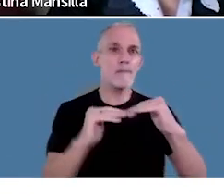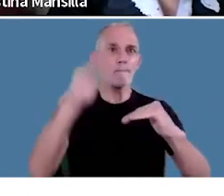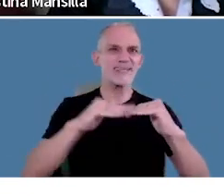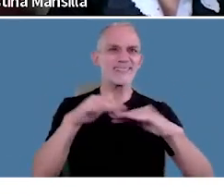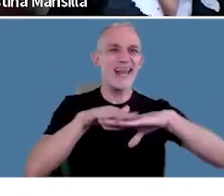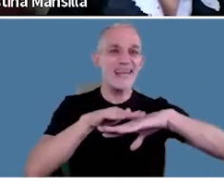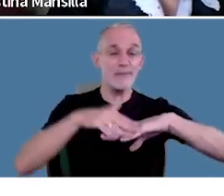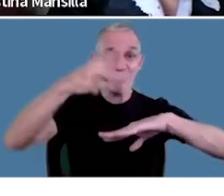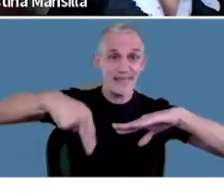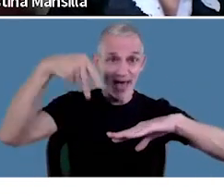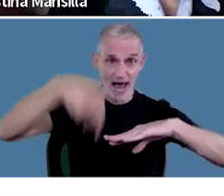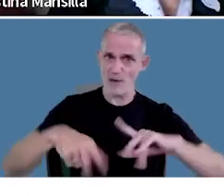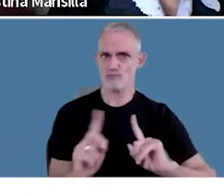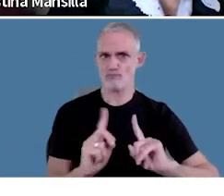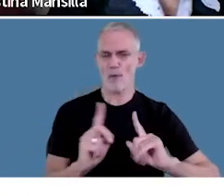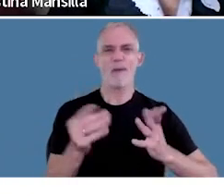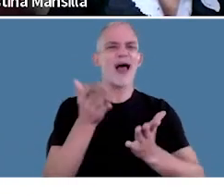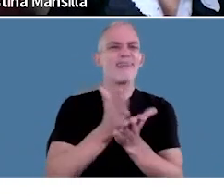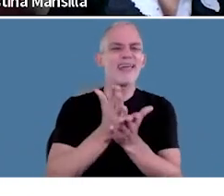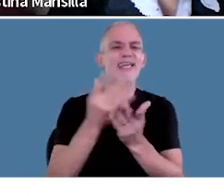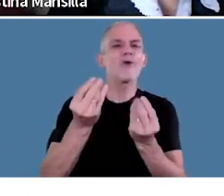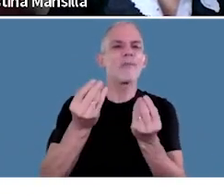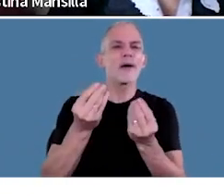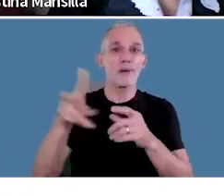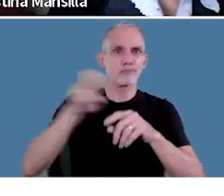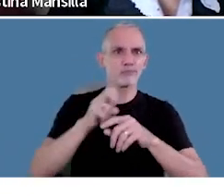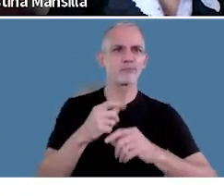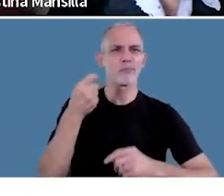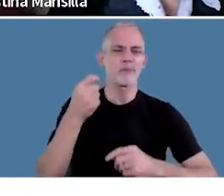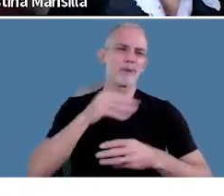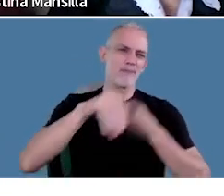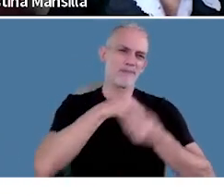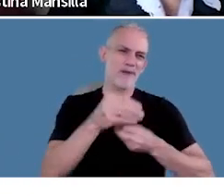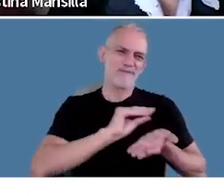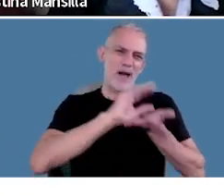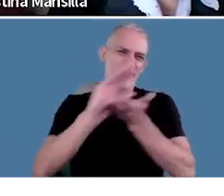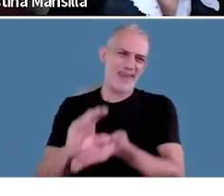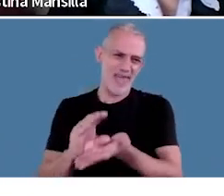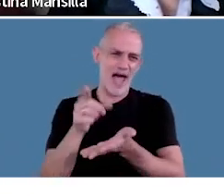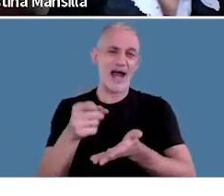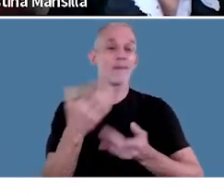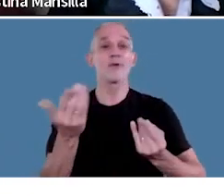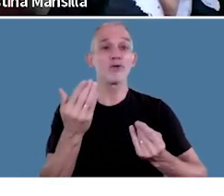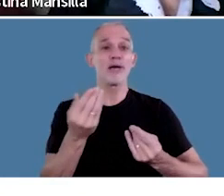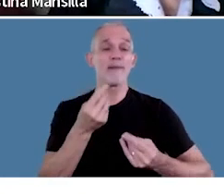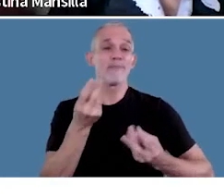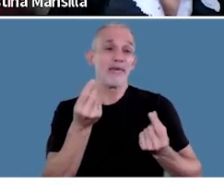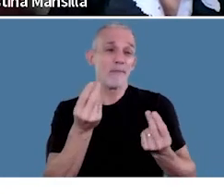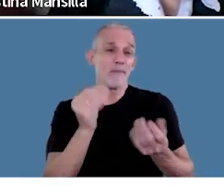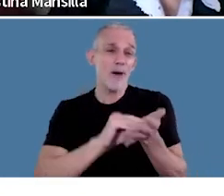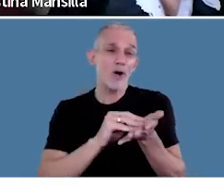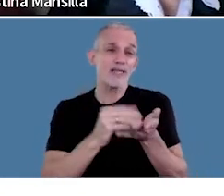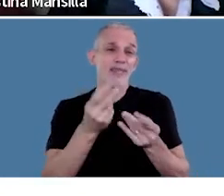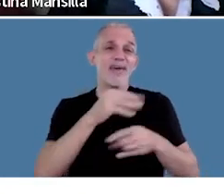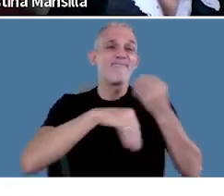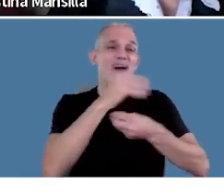límite vigente para el derecho a la percepción de asignación familiar, donde el importe de asignación